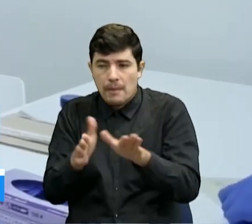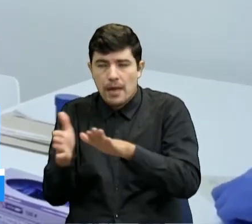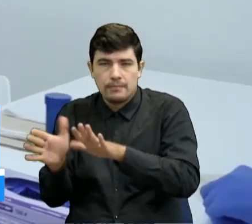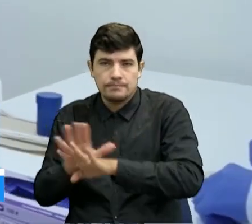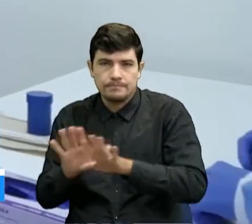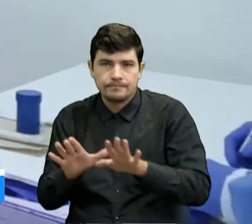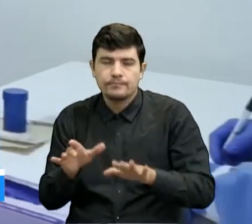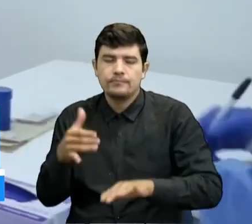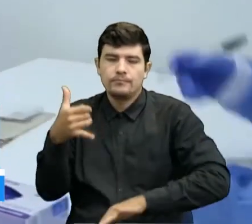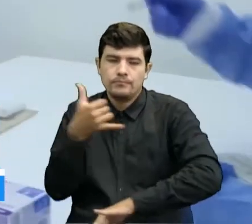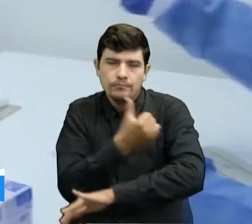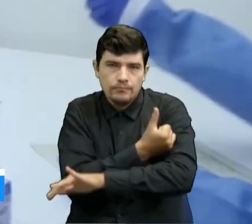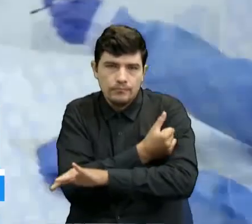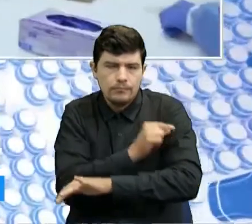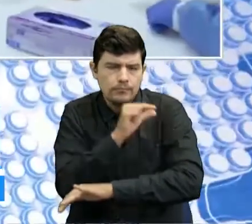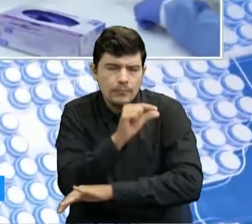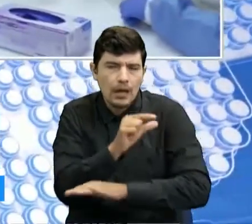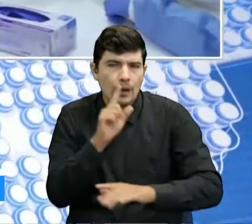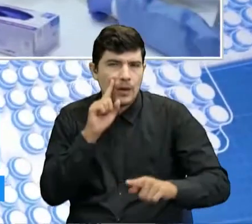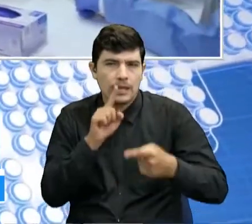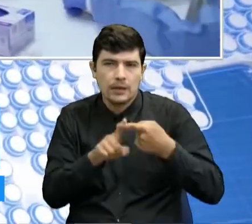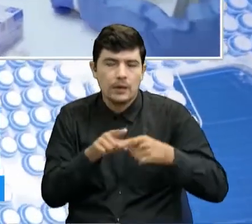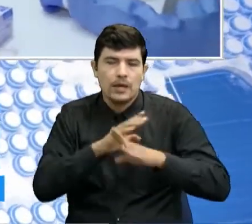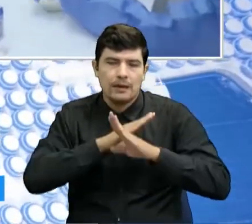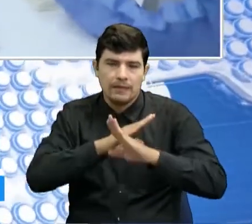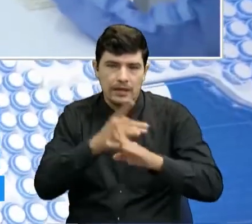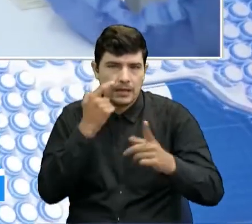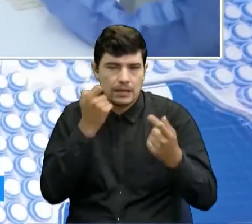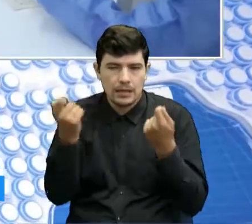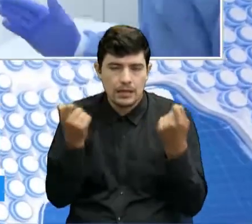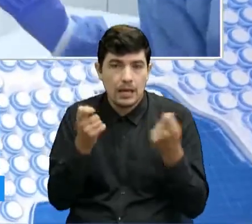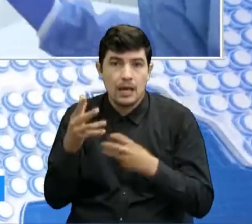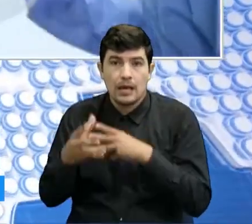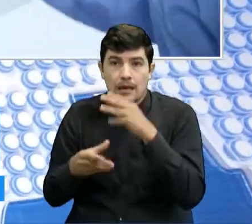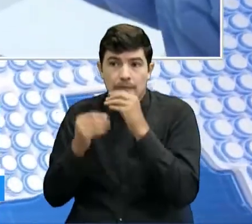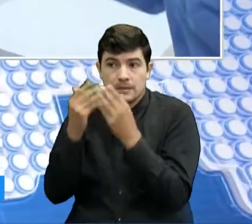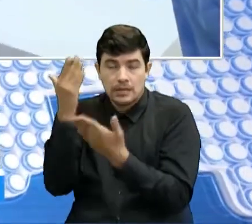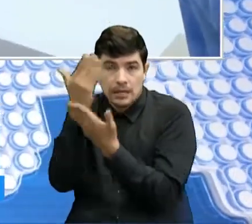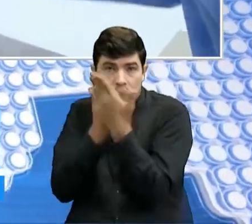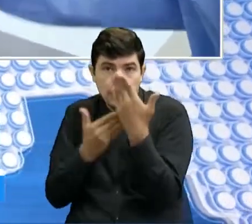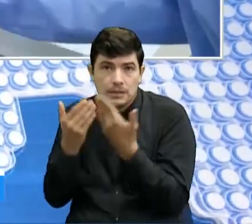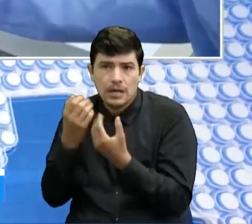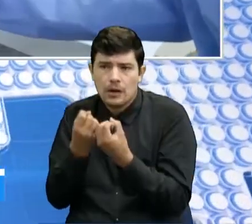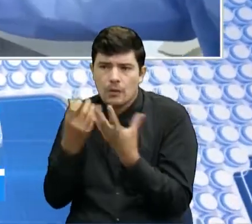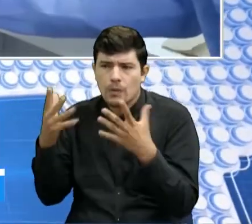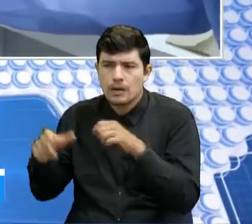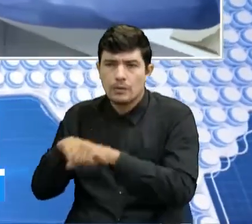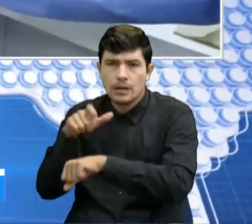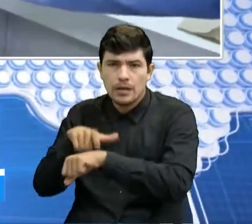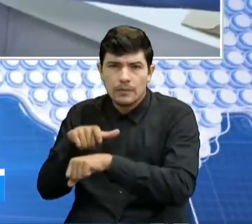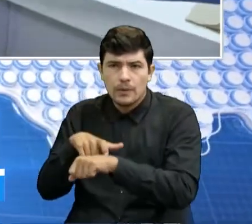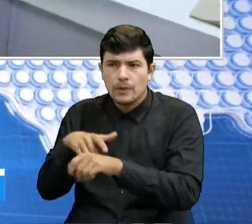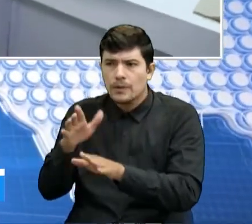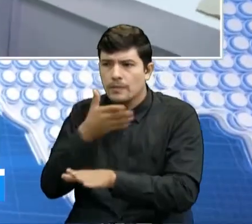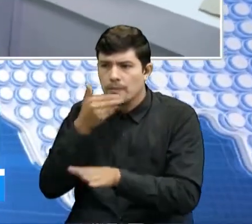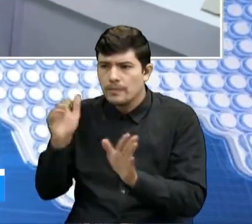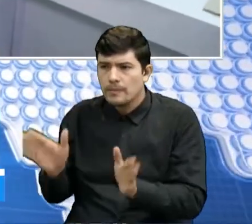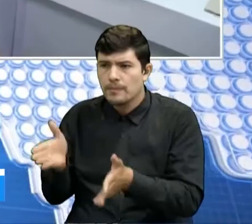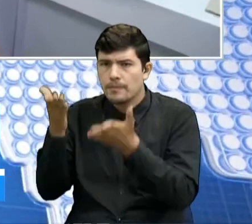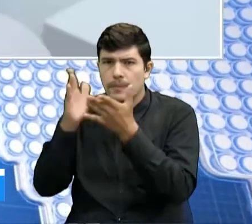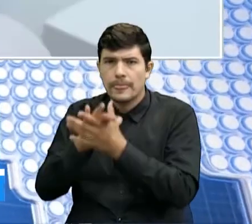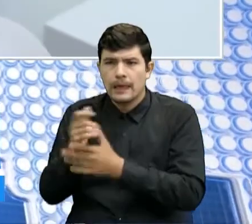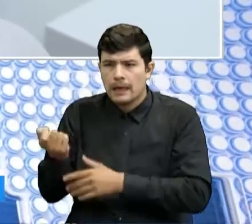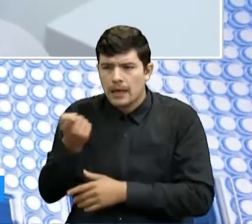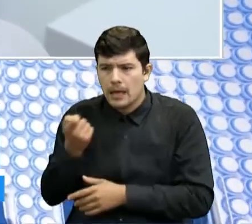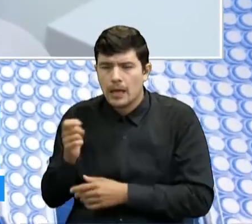analizar? ¿Qué tiempo de mejoría tendrán los pacientes cuando están en estado leve, cuando estén en estado severo